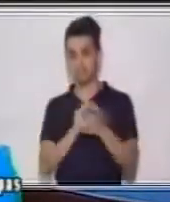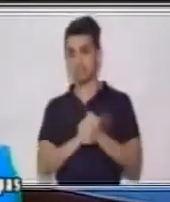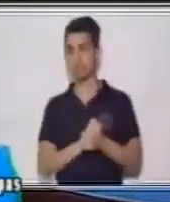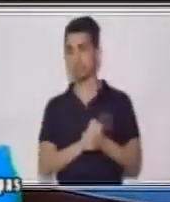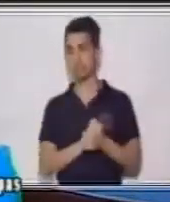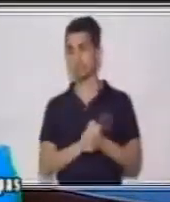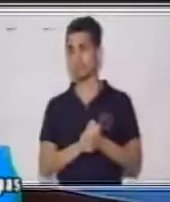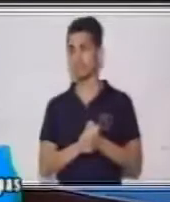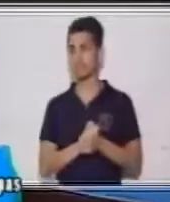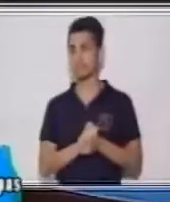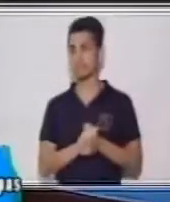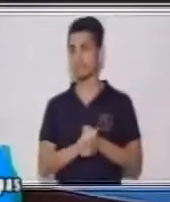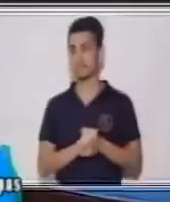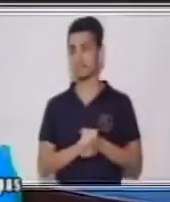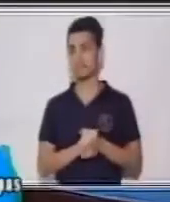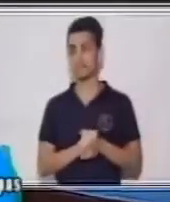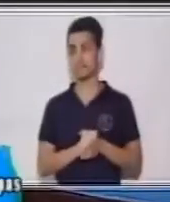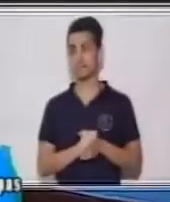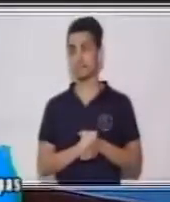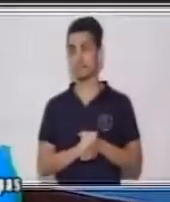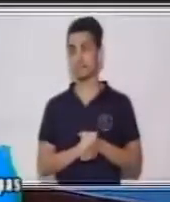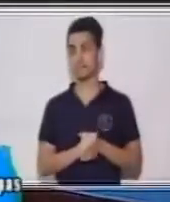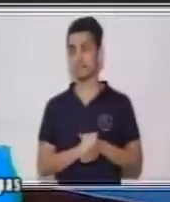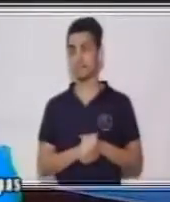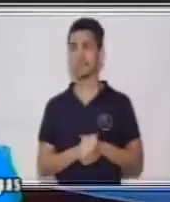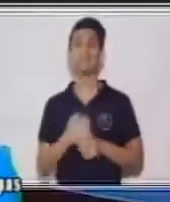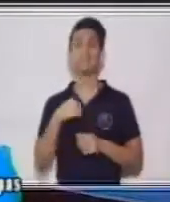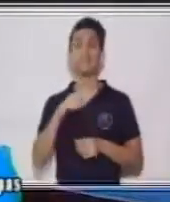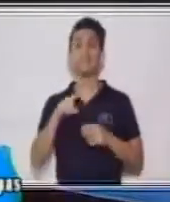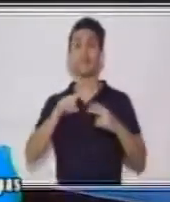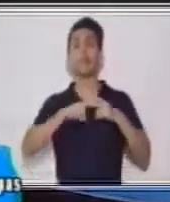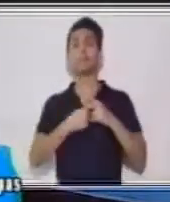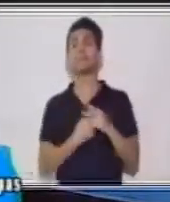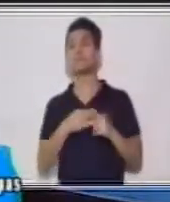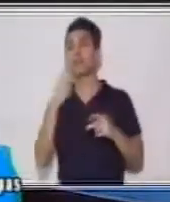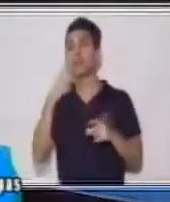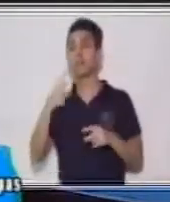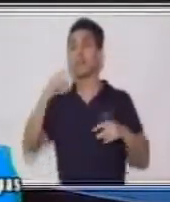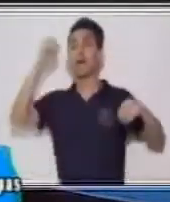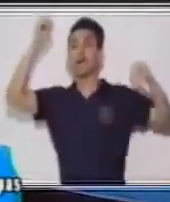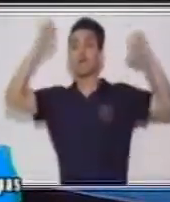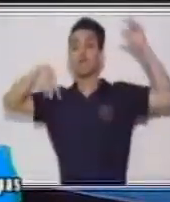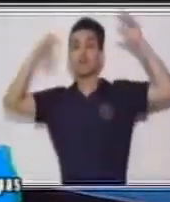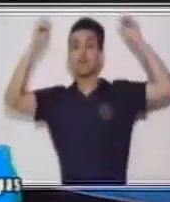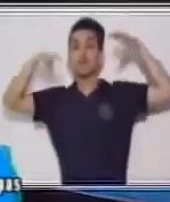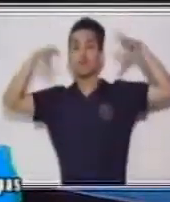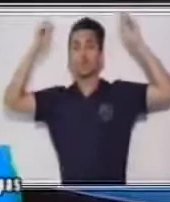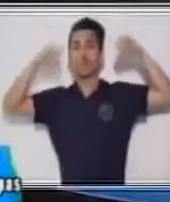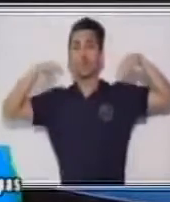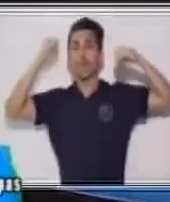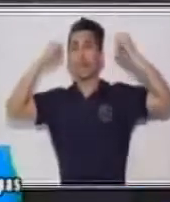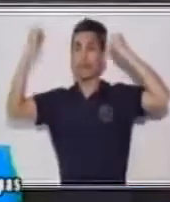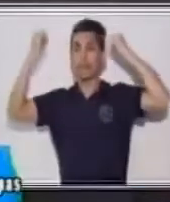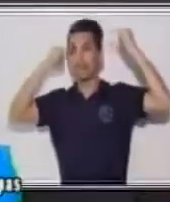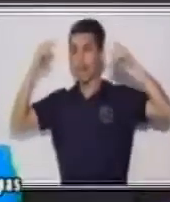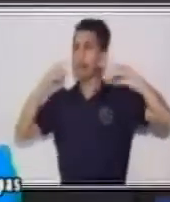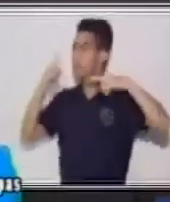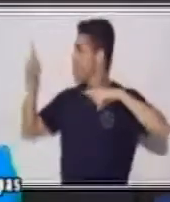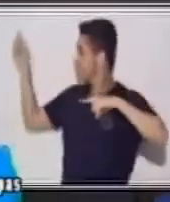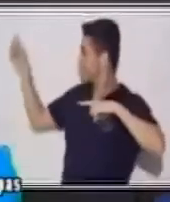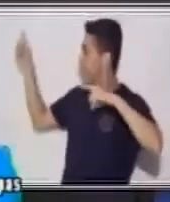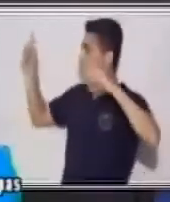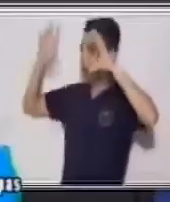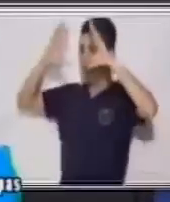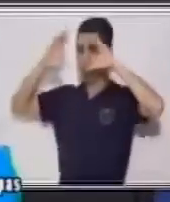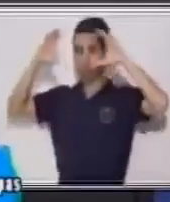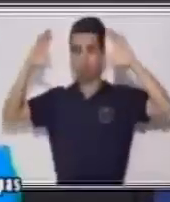Excelente. Vamos a empezar con una pequeña lluvia de ideas. Por eso tenemos aquí esta nube tormentosa